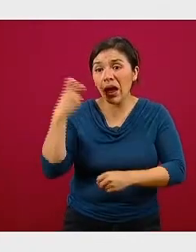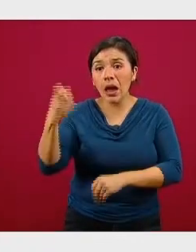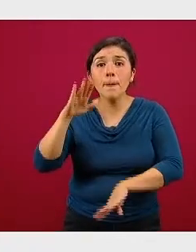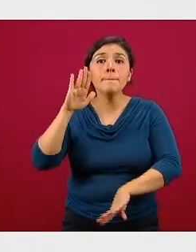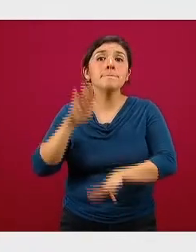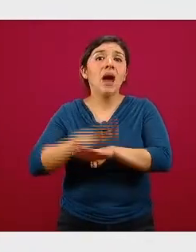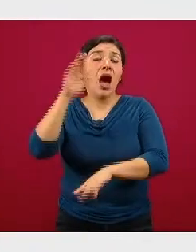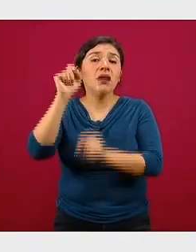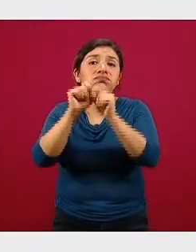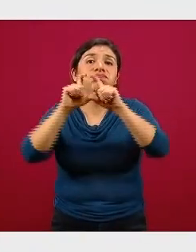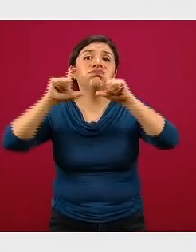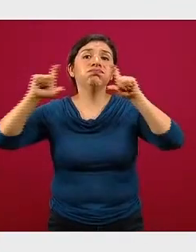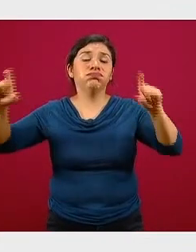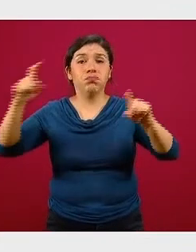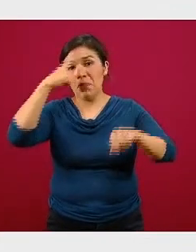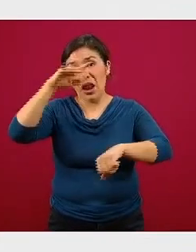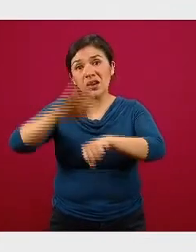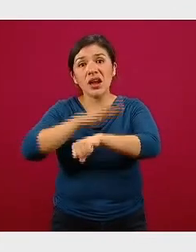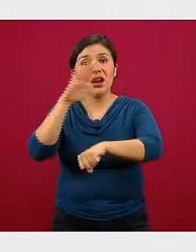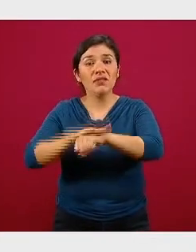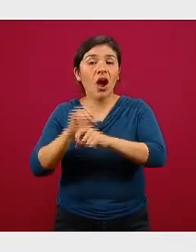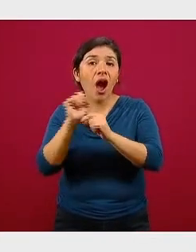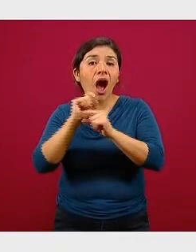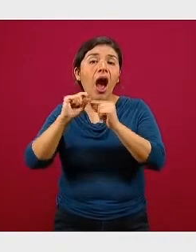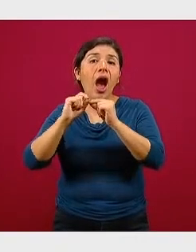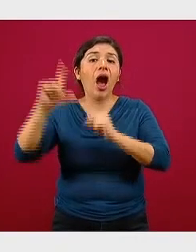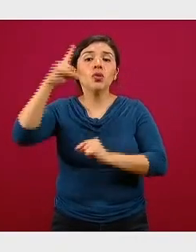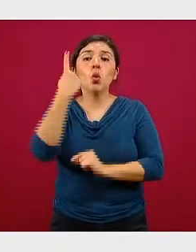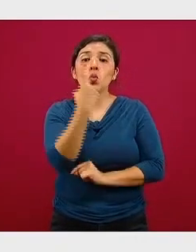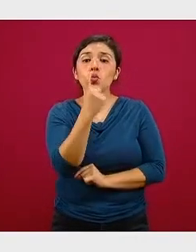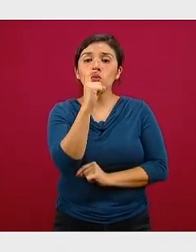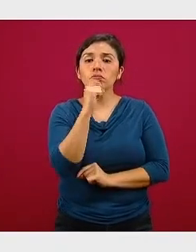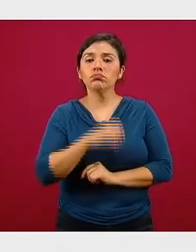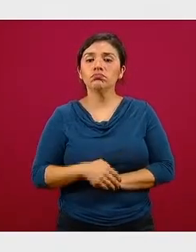tiene mayor rango de calificación de